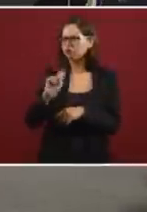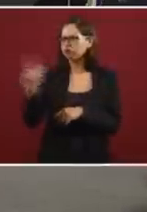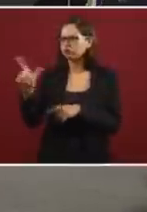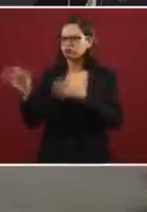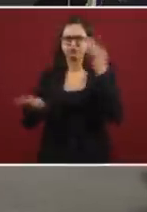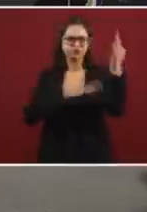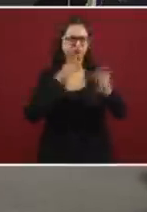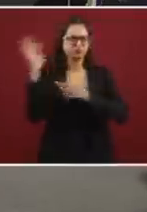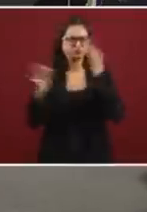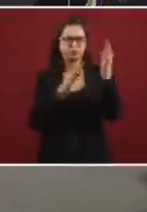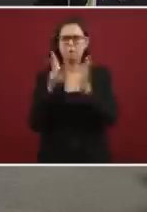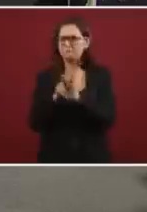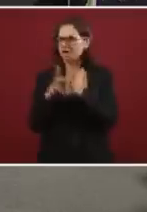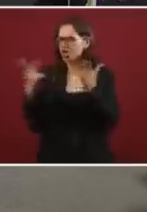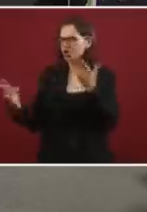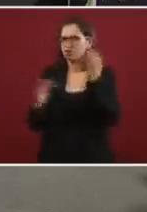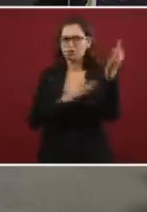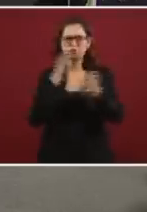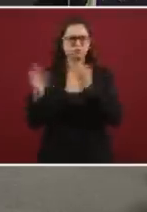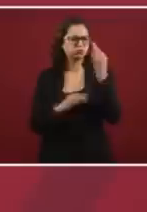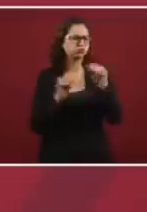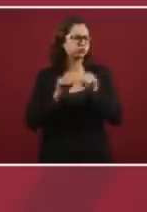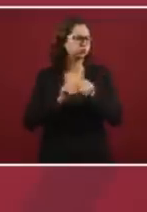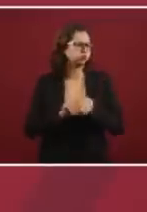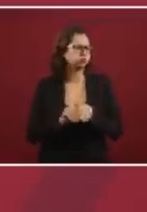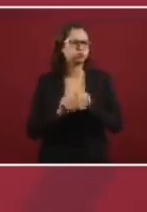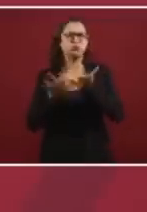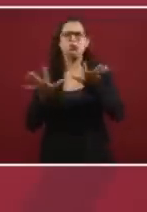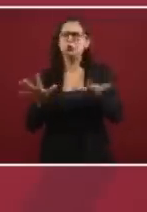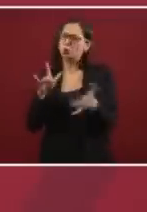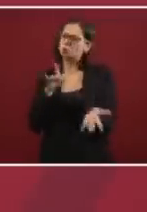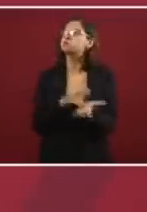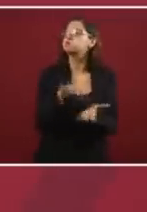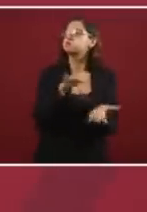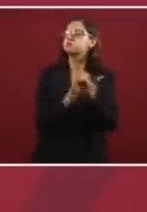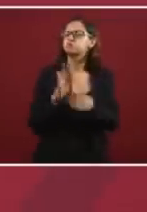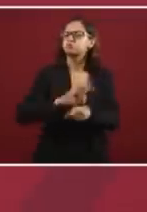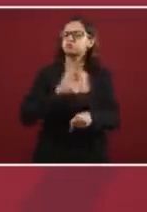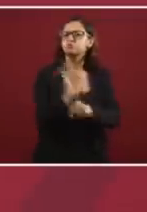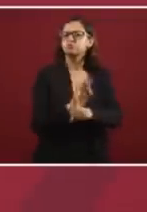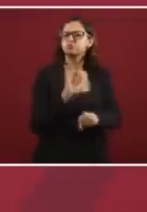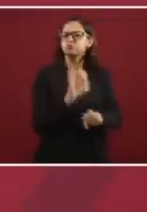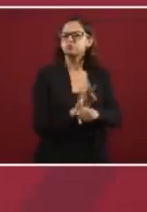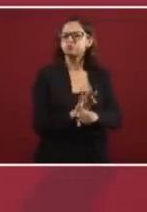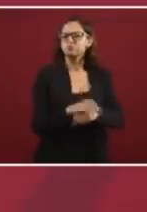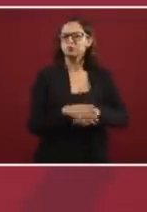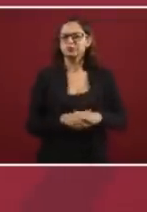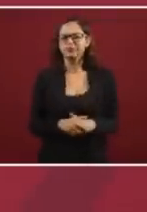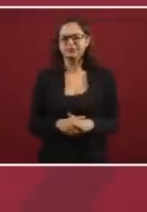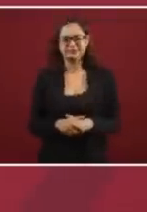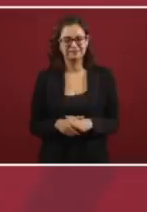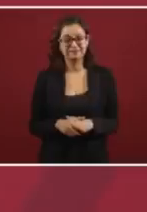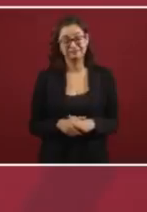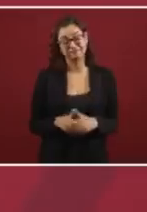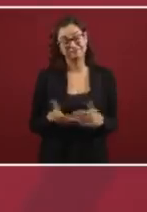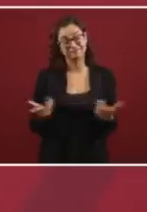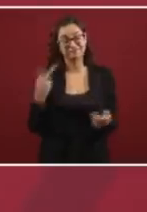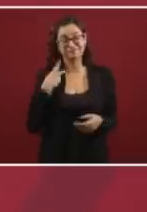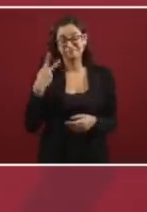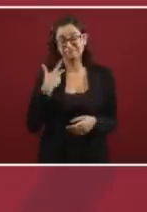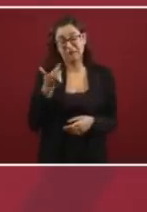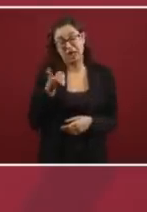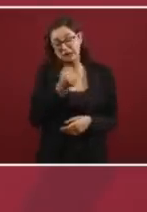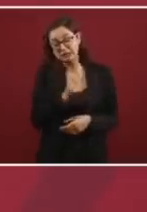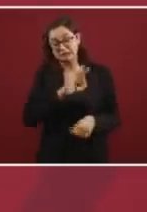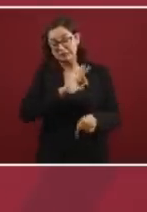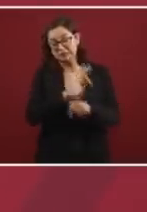periódicos y televisoras que apoyaban este toda esta política